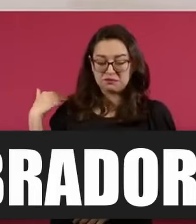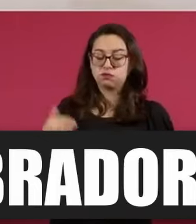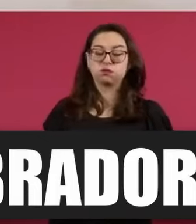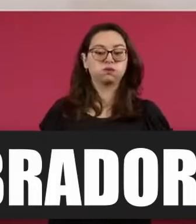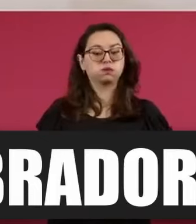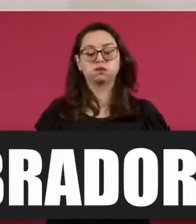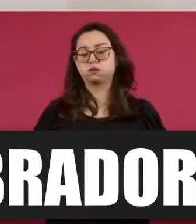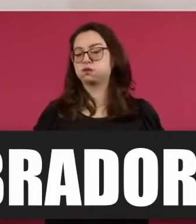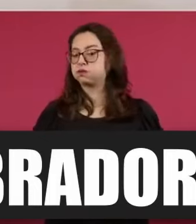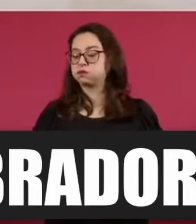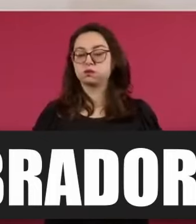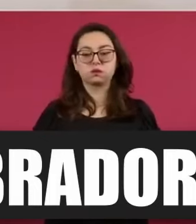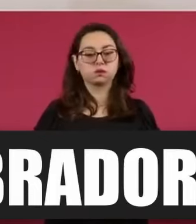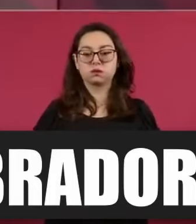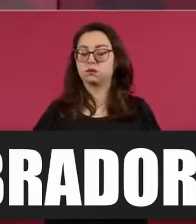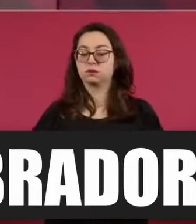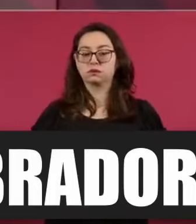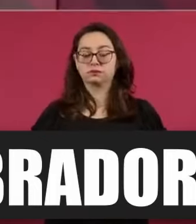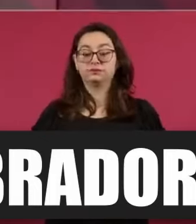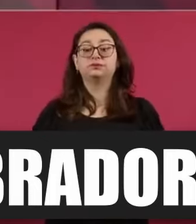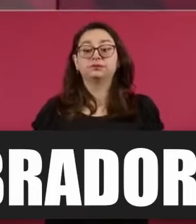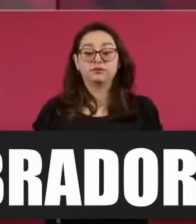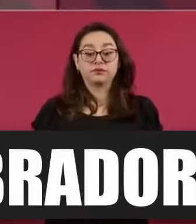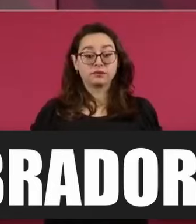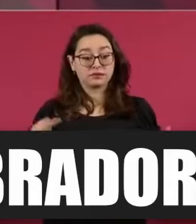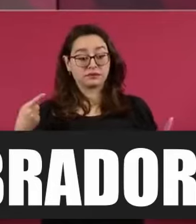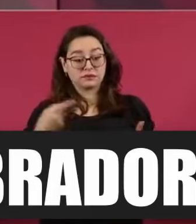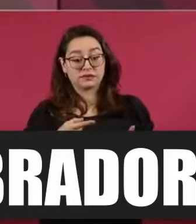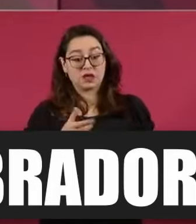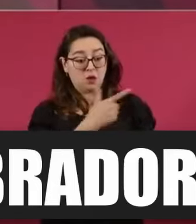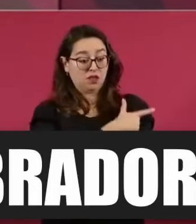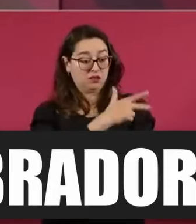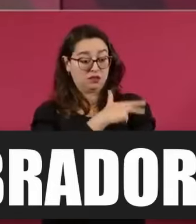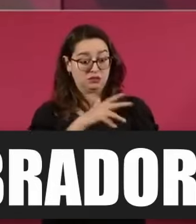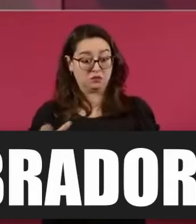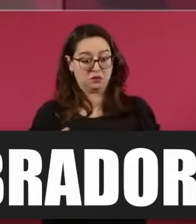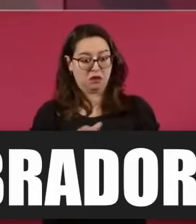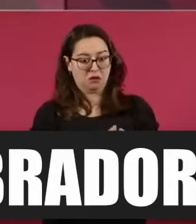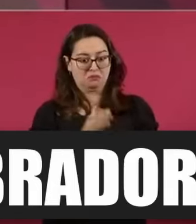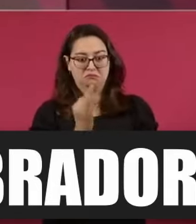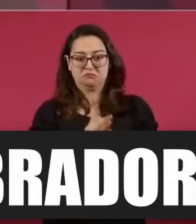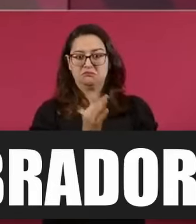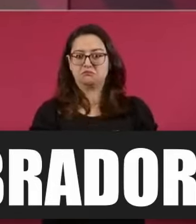tiene como 75% de aceptación en la población